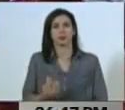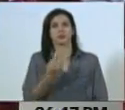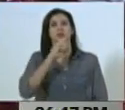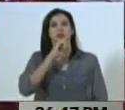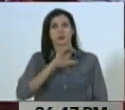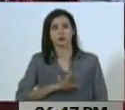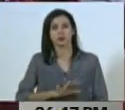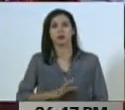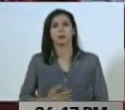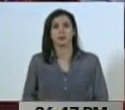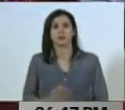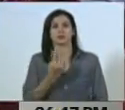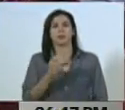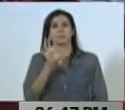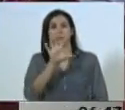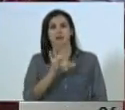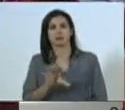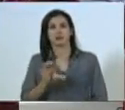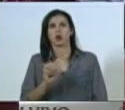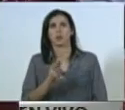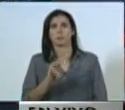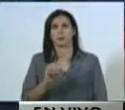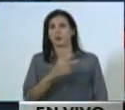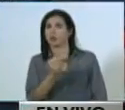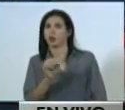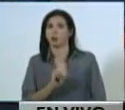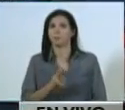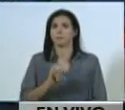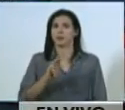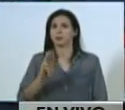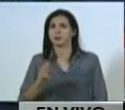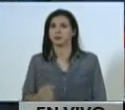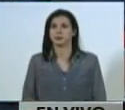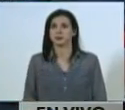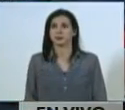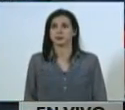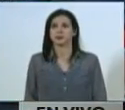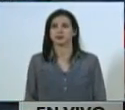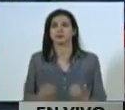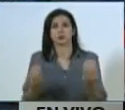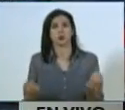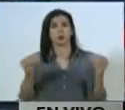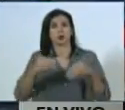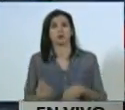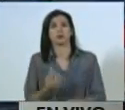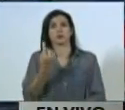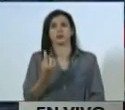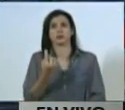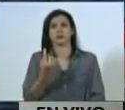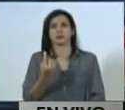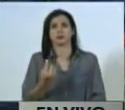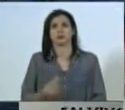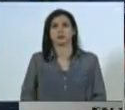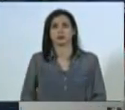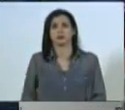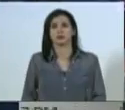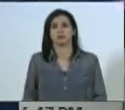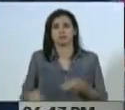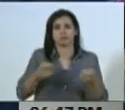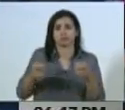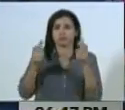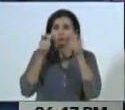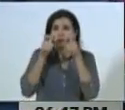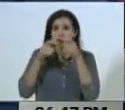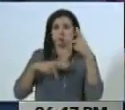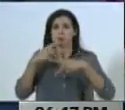es por primera vez que los países OPEP y no OPEP se ponen de acuerdo para conjuntamente monitorear